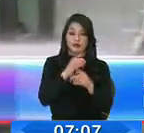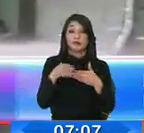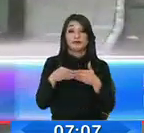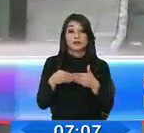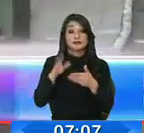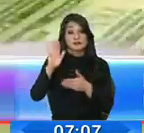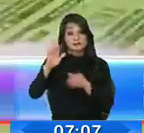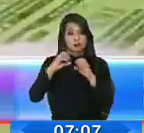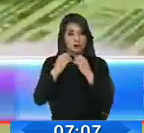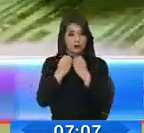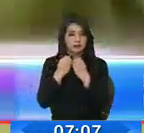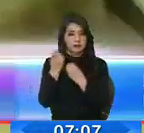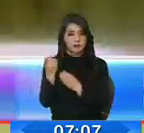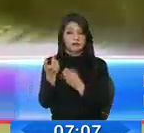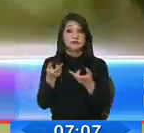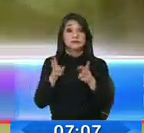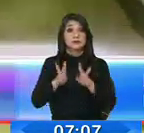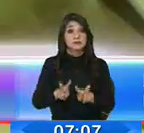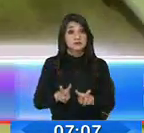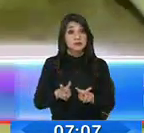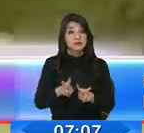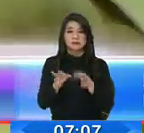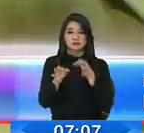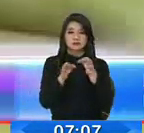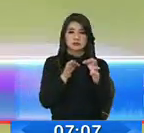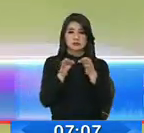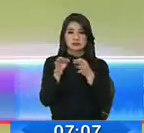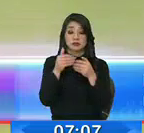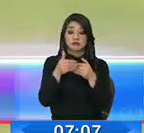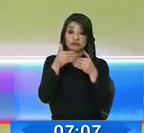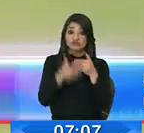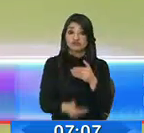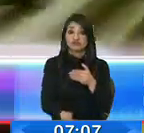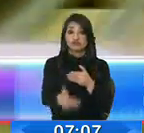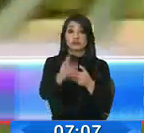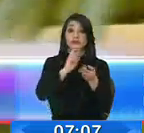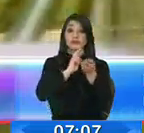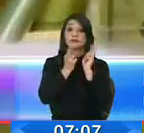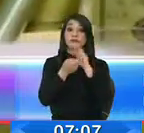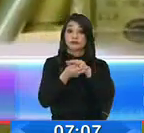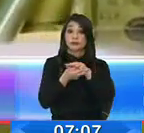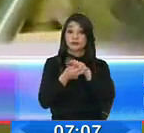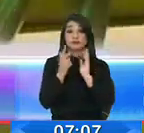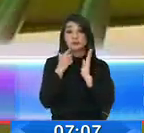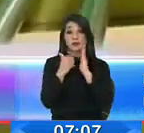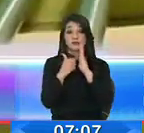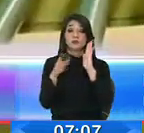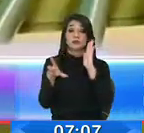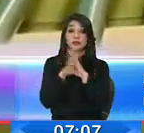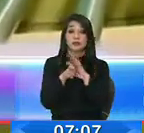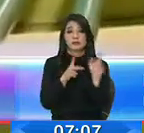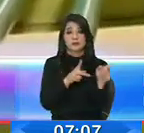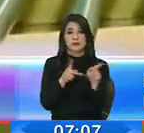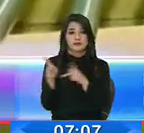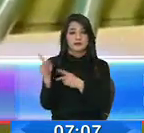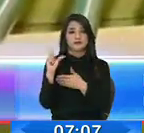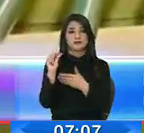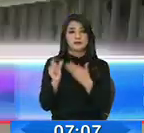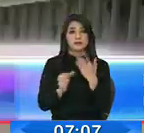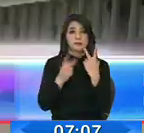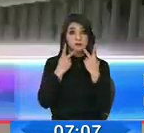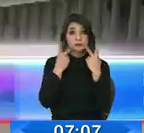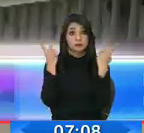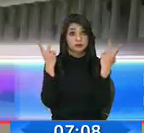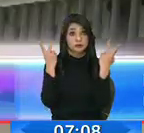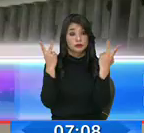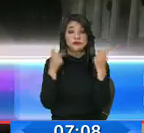del organismo, también manifiestan y dejan claro que en adelante esperan reformas, una de ellas al Código de Planificación y Finanzas Públicas, pues